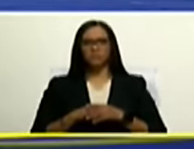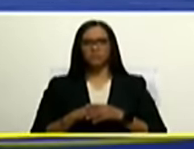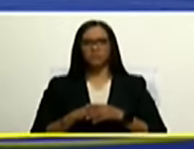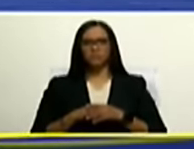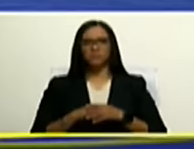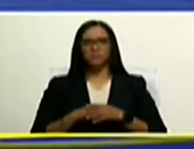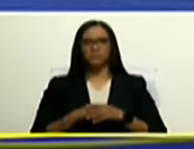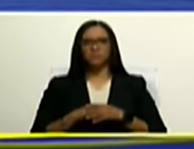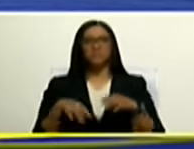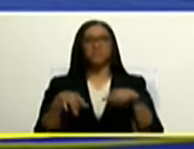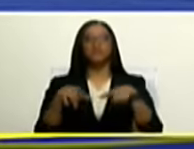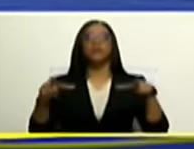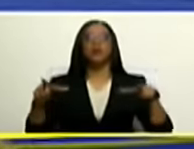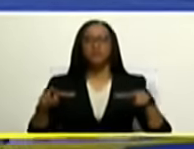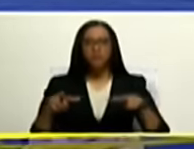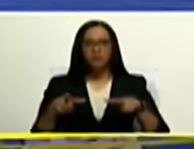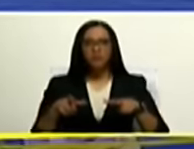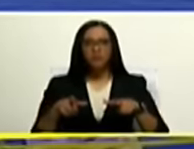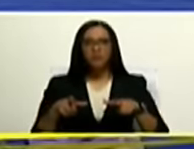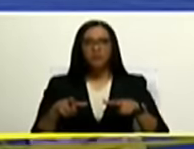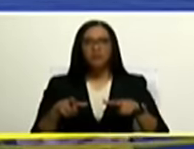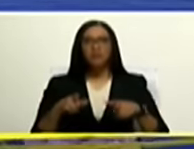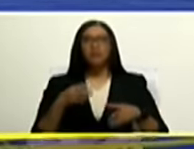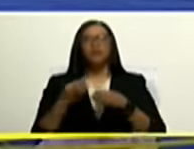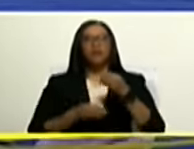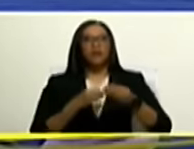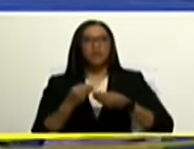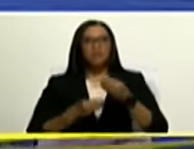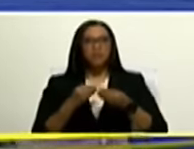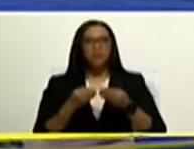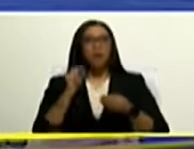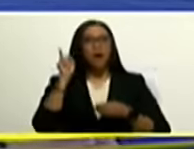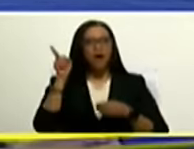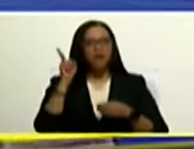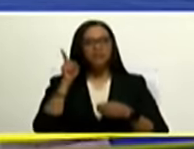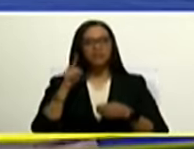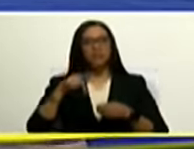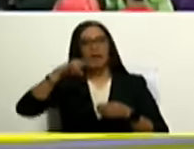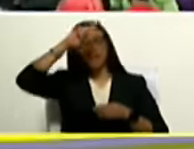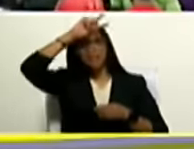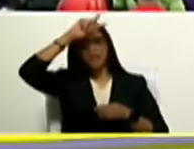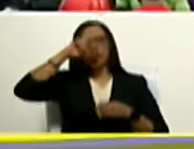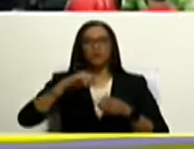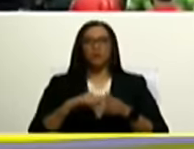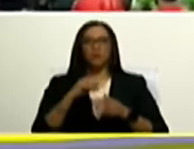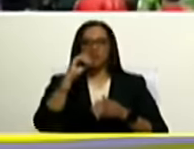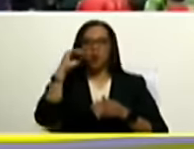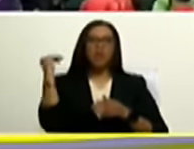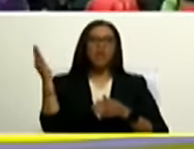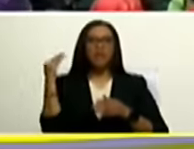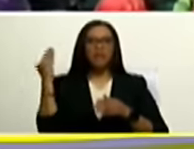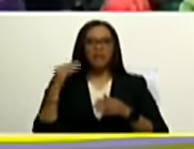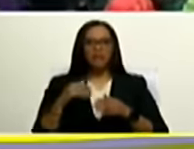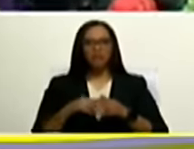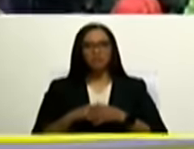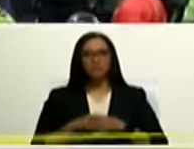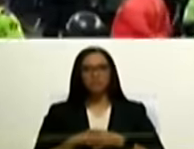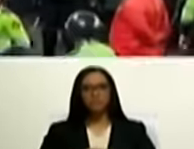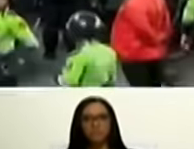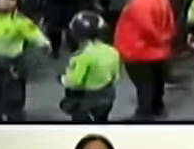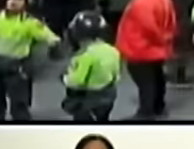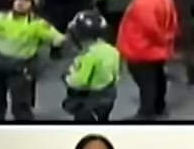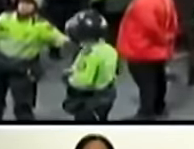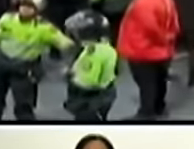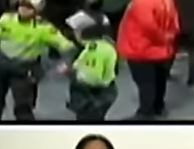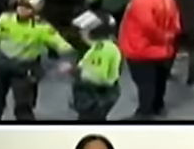Señales de lo que han sido allá en Perú esa oligarquía son capaces